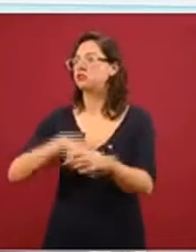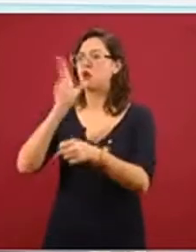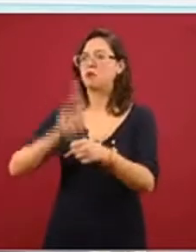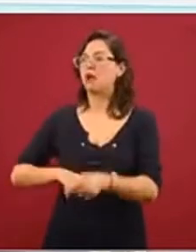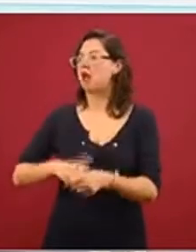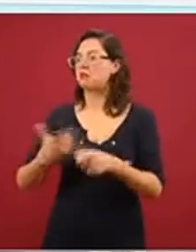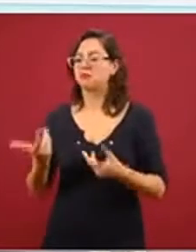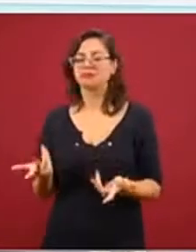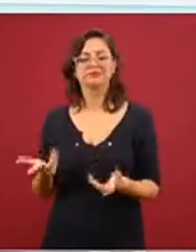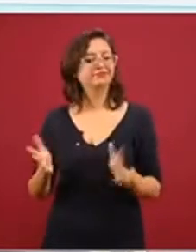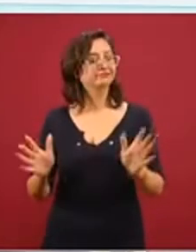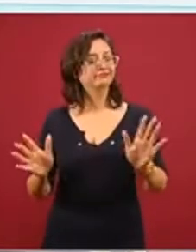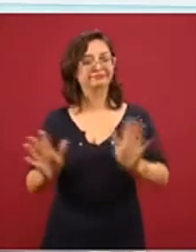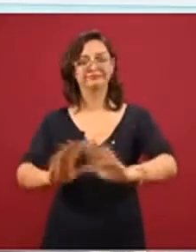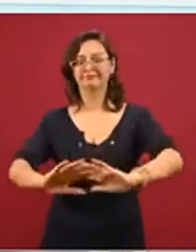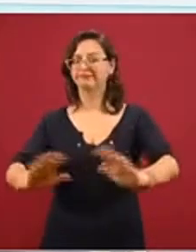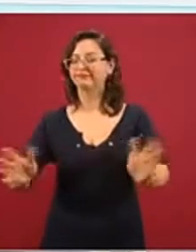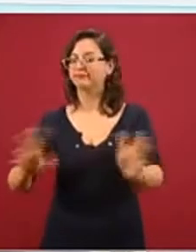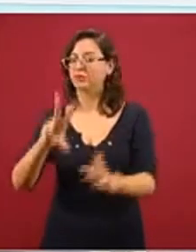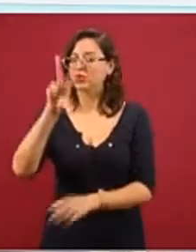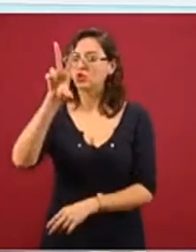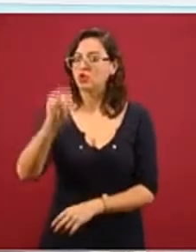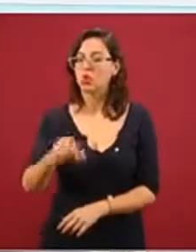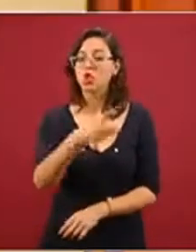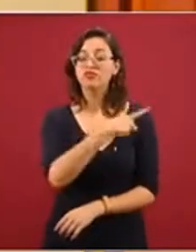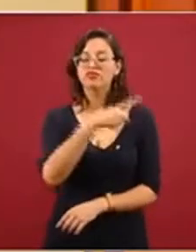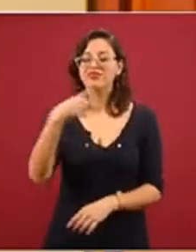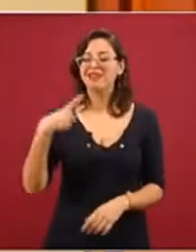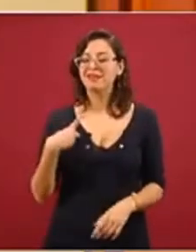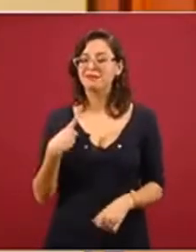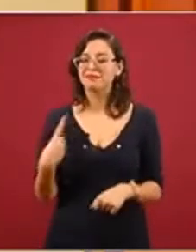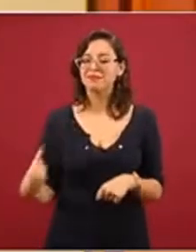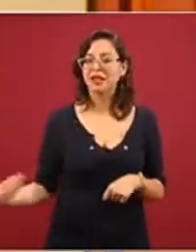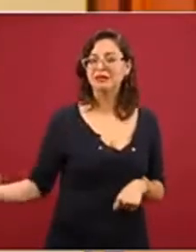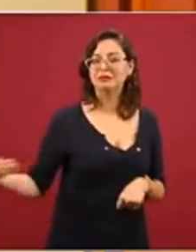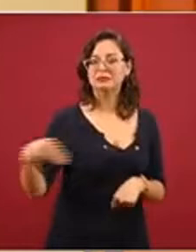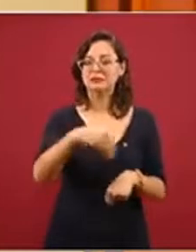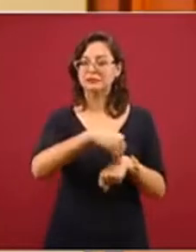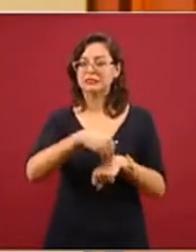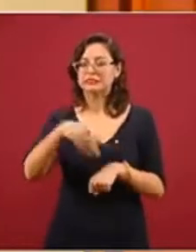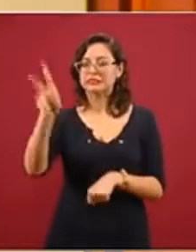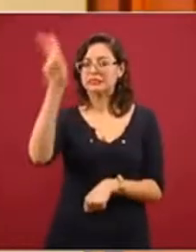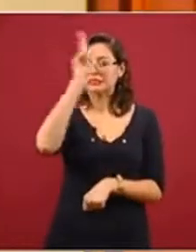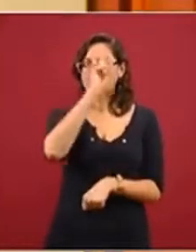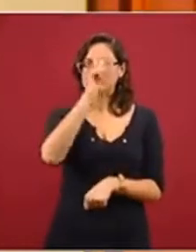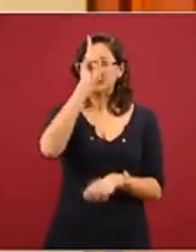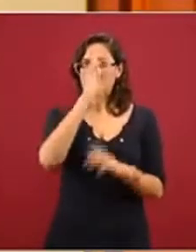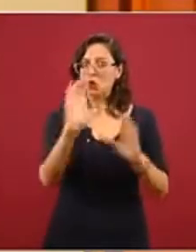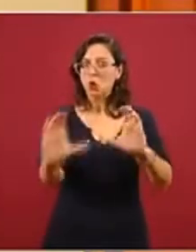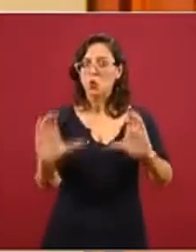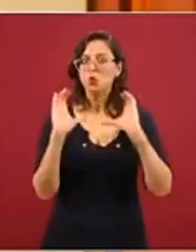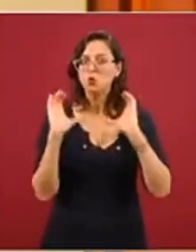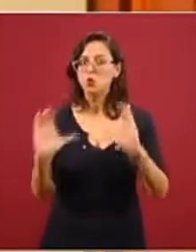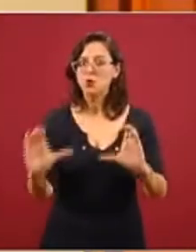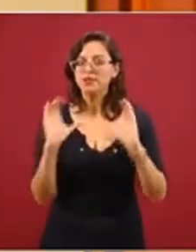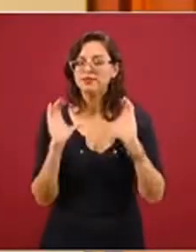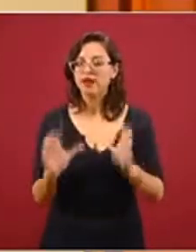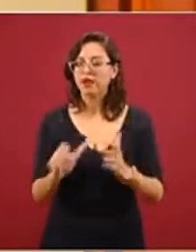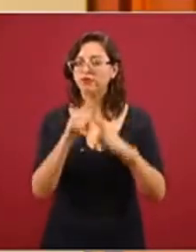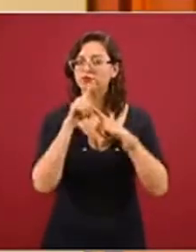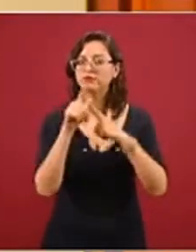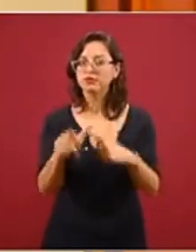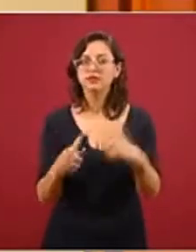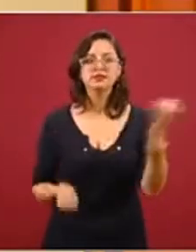normales. Hay que seguir teniendo muchísima prudencia para salir a la calle, para hacer nuestras